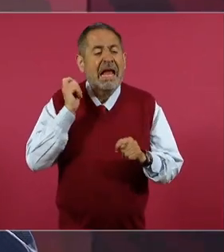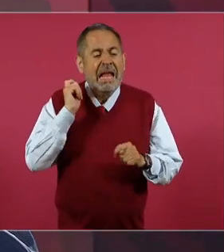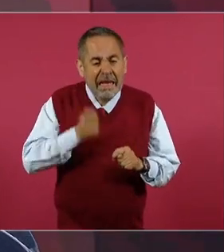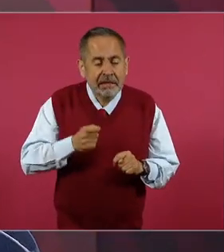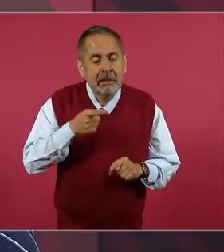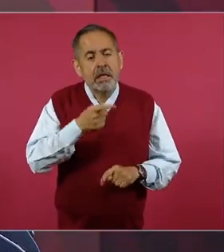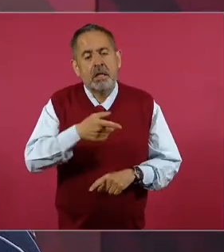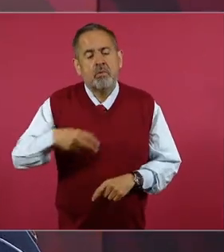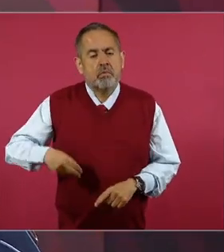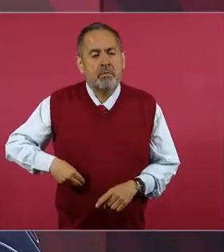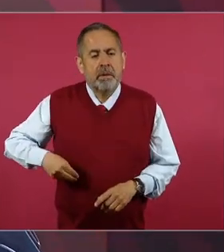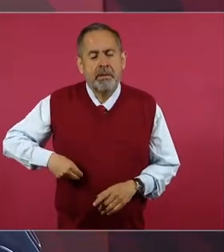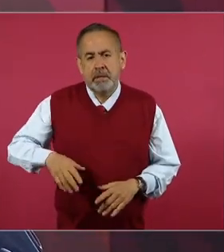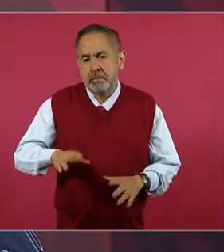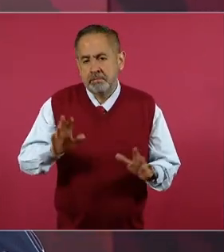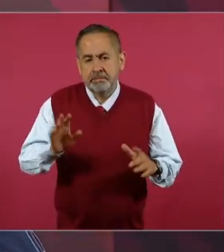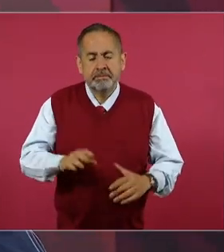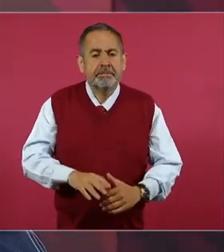se le